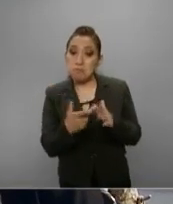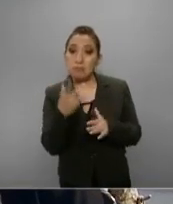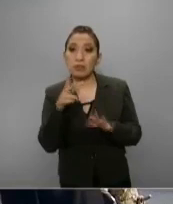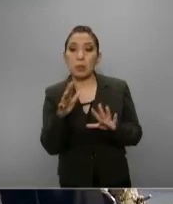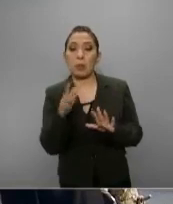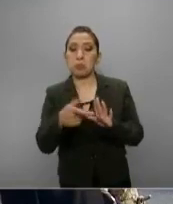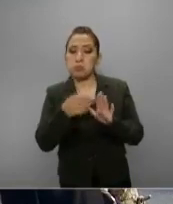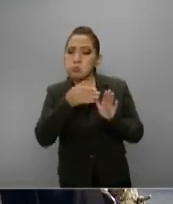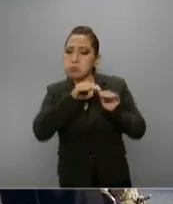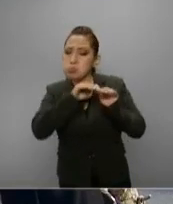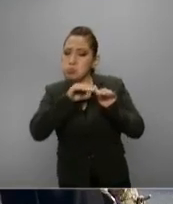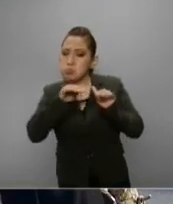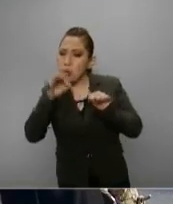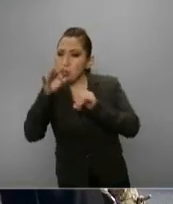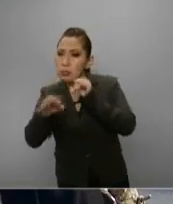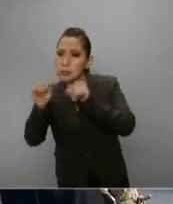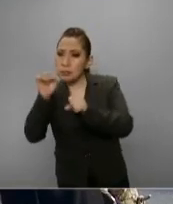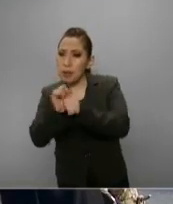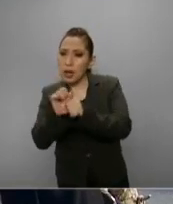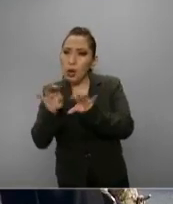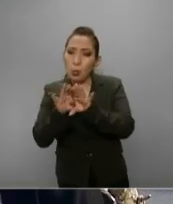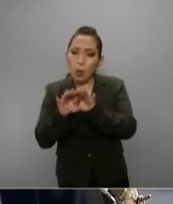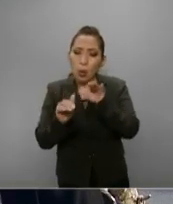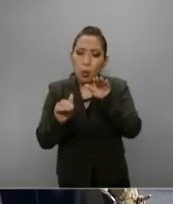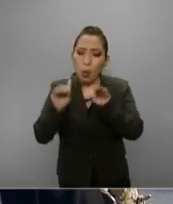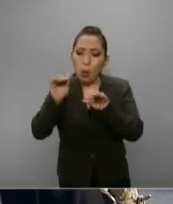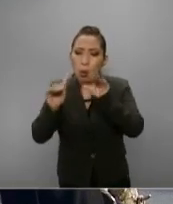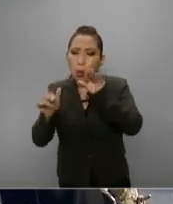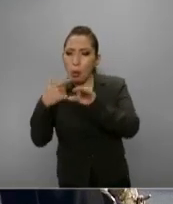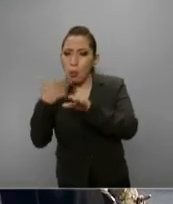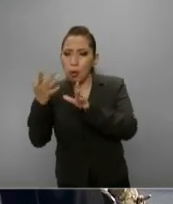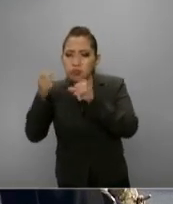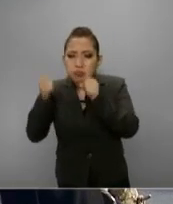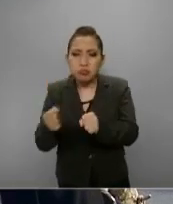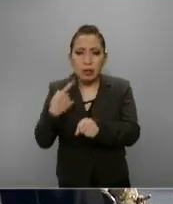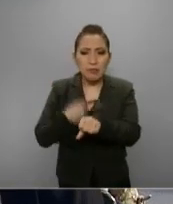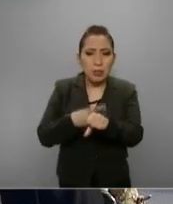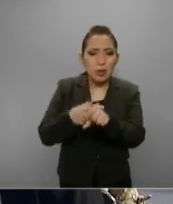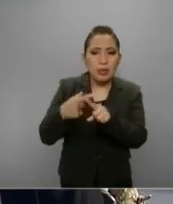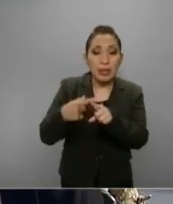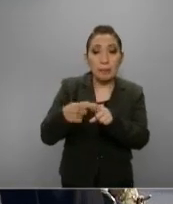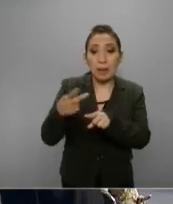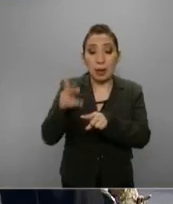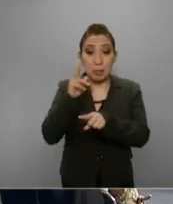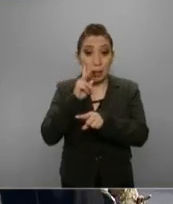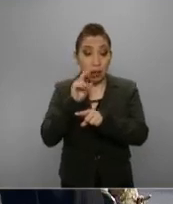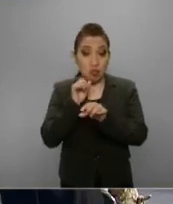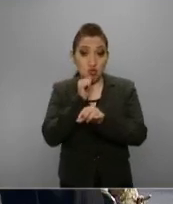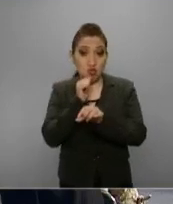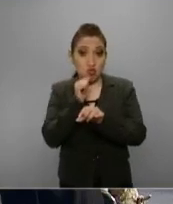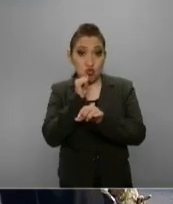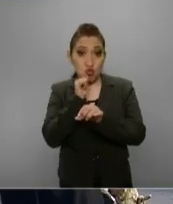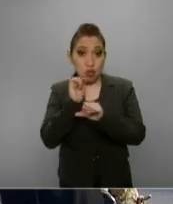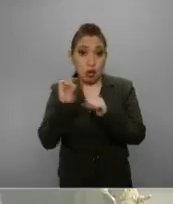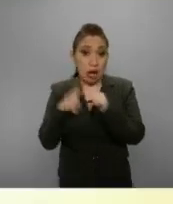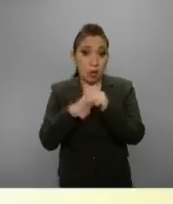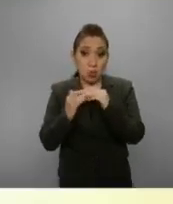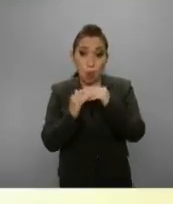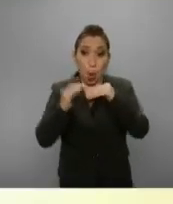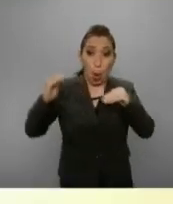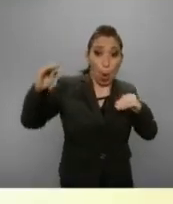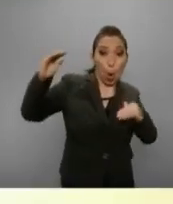tendencia constante en la última semana de cómo se han ido confirmando los casos, sin evidenciarse aún todavía